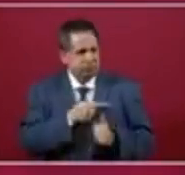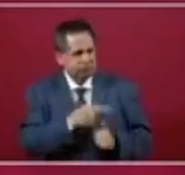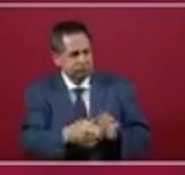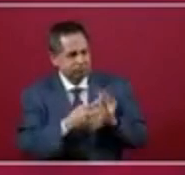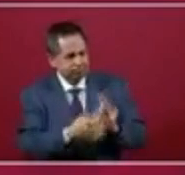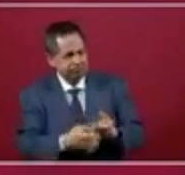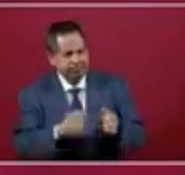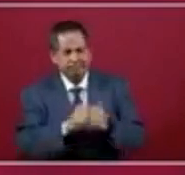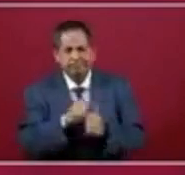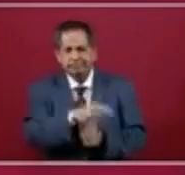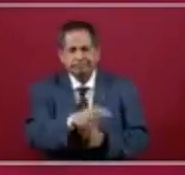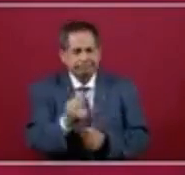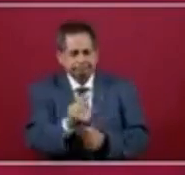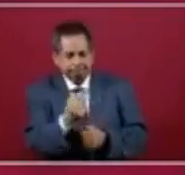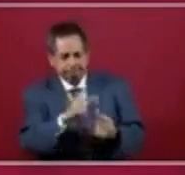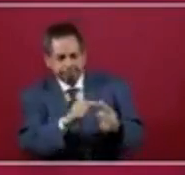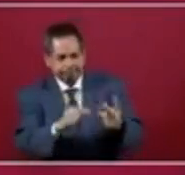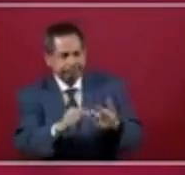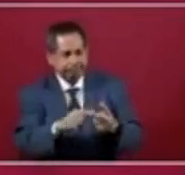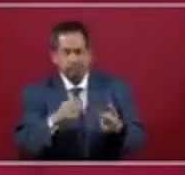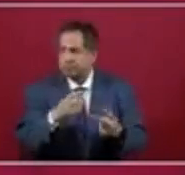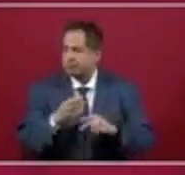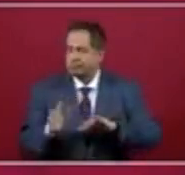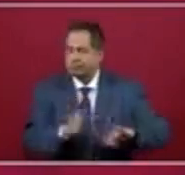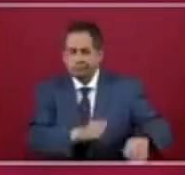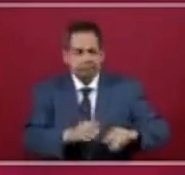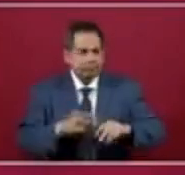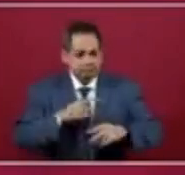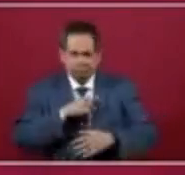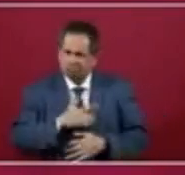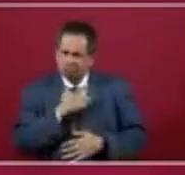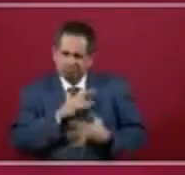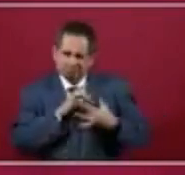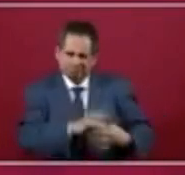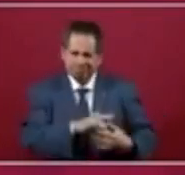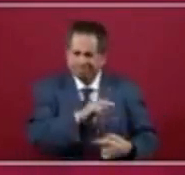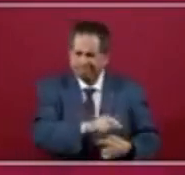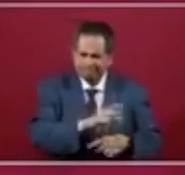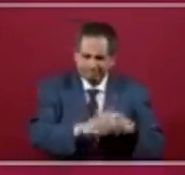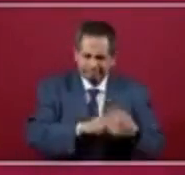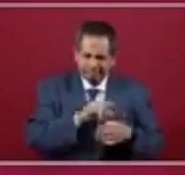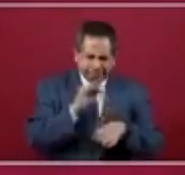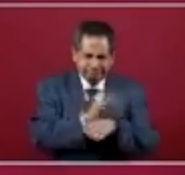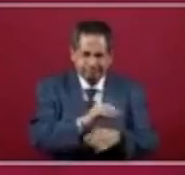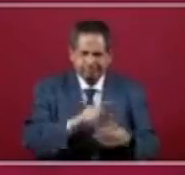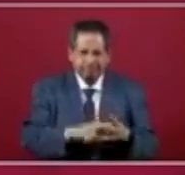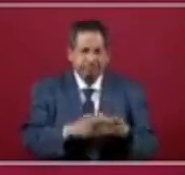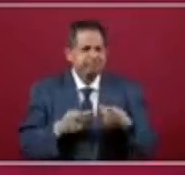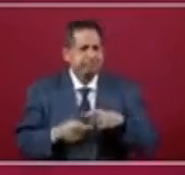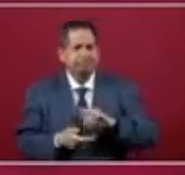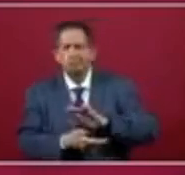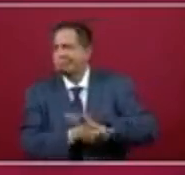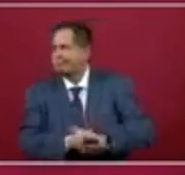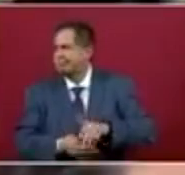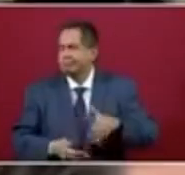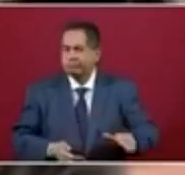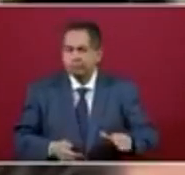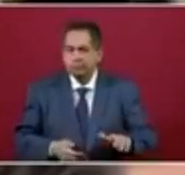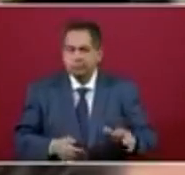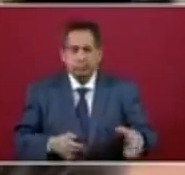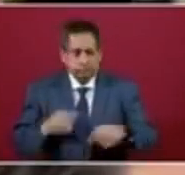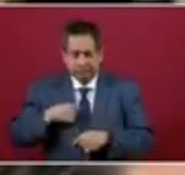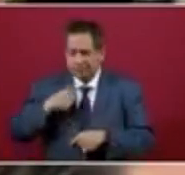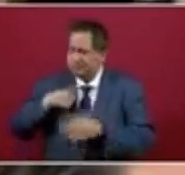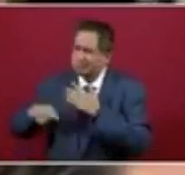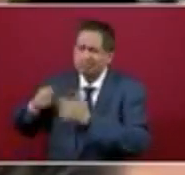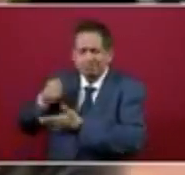los necesitados, con los olvidados, con los marginados, con los discriminados. Venimos de esa